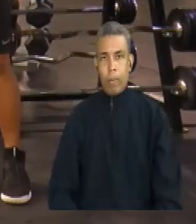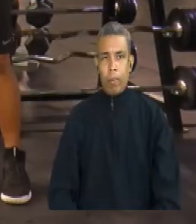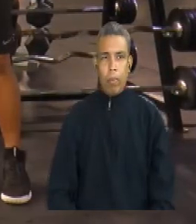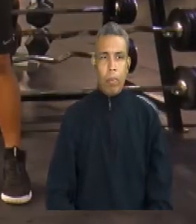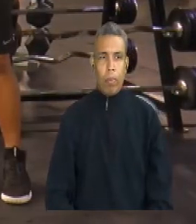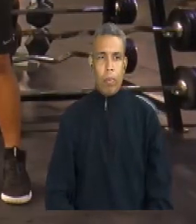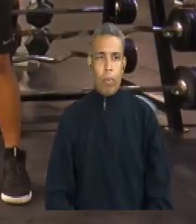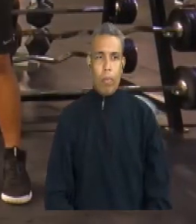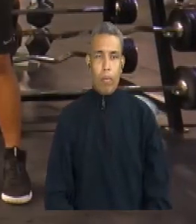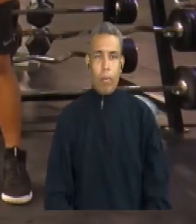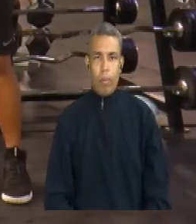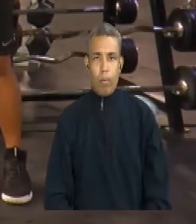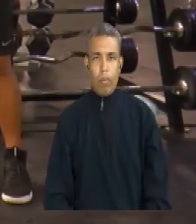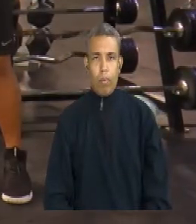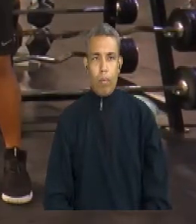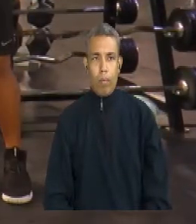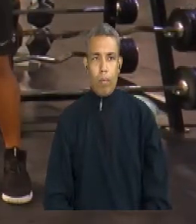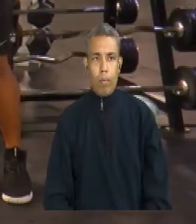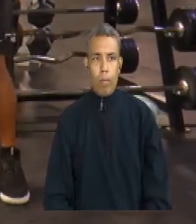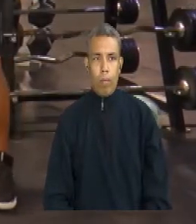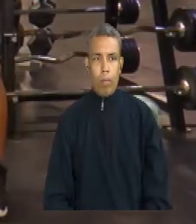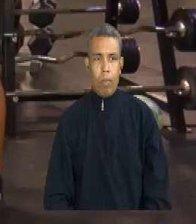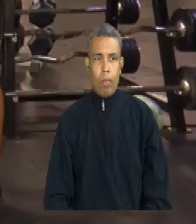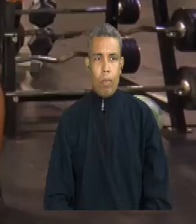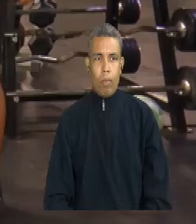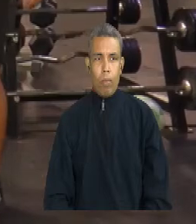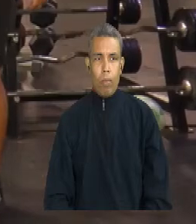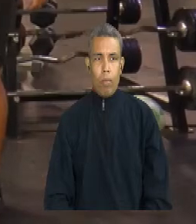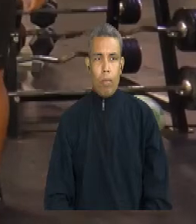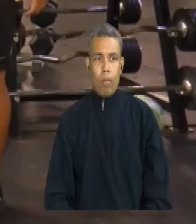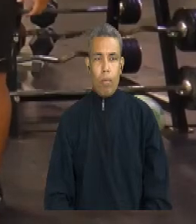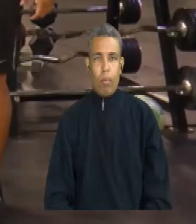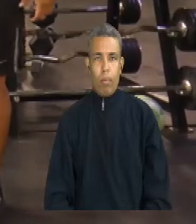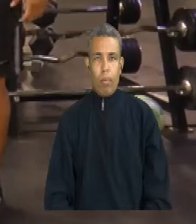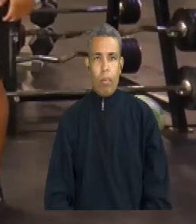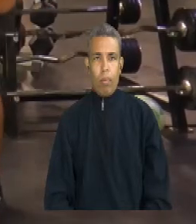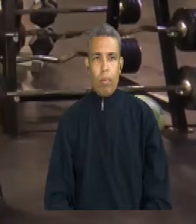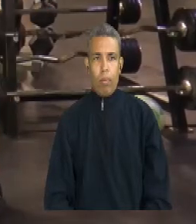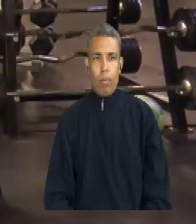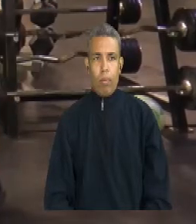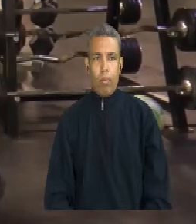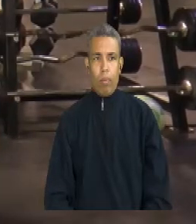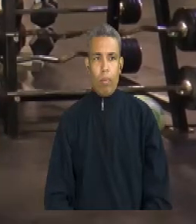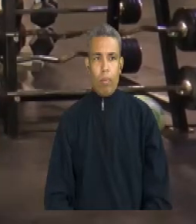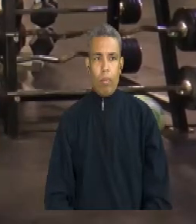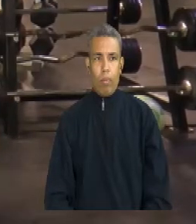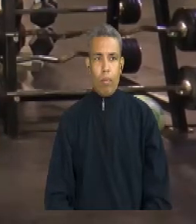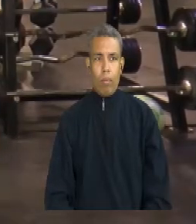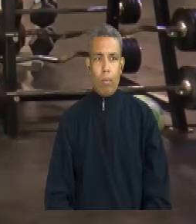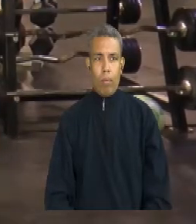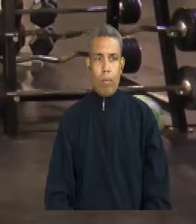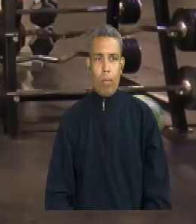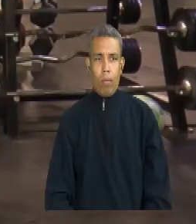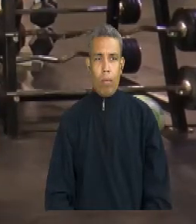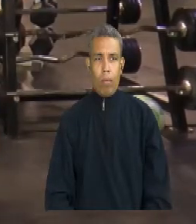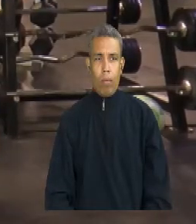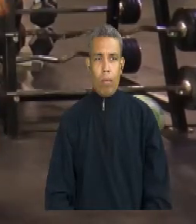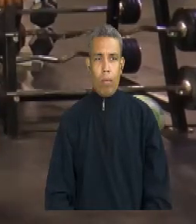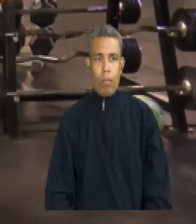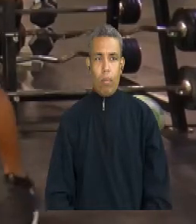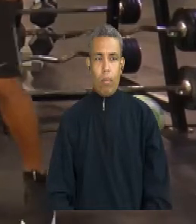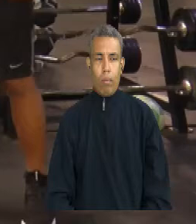a los tobillos. Exacto. Sin que la rodilla pase la punta a los pies. Exacto, más cortas, que ahora vamos